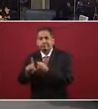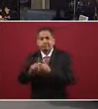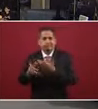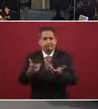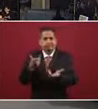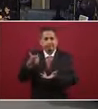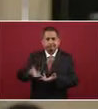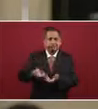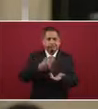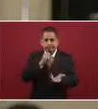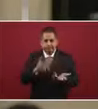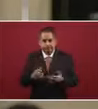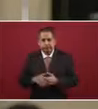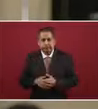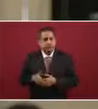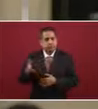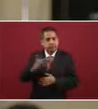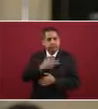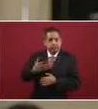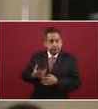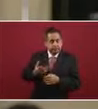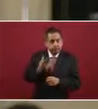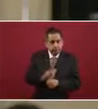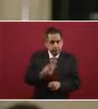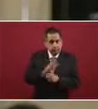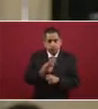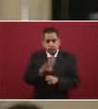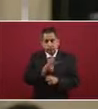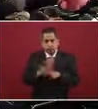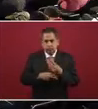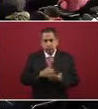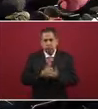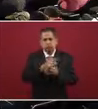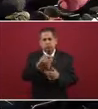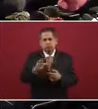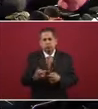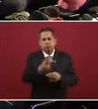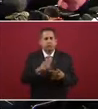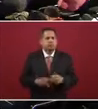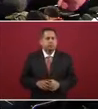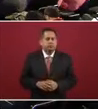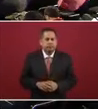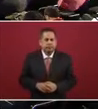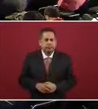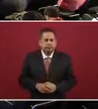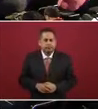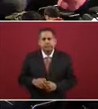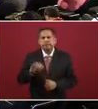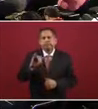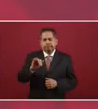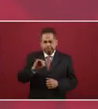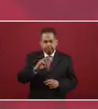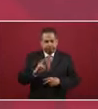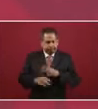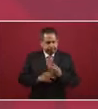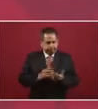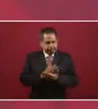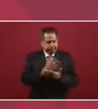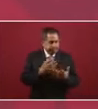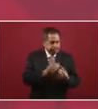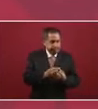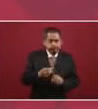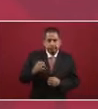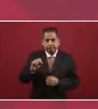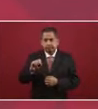hay posibilidades de que la presidencia intervenga para resolver ambos. Y si me permite hacerle una segunda pregunta. Estamos interviniendo la Secretaría